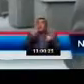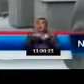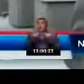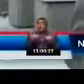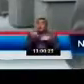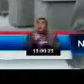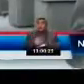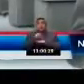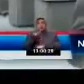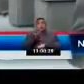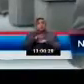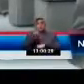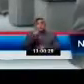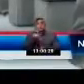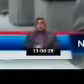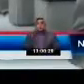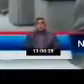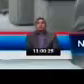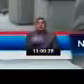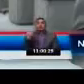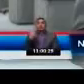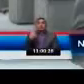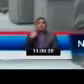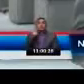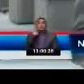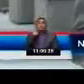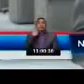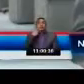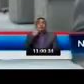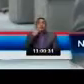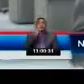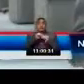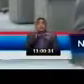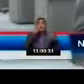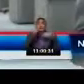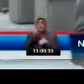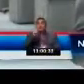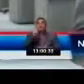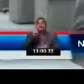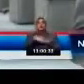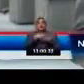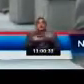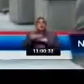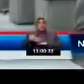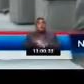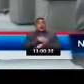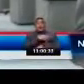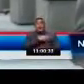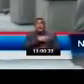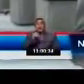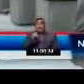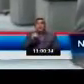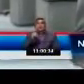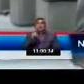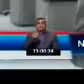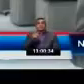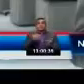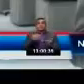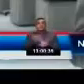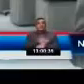las autoridades han dicho es que de momento lo único que perdería vigencia, y eso hay que dejarlo claro, es el toque de queda y las restricciones